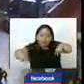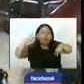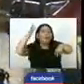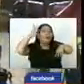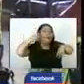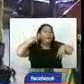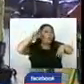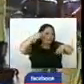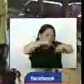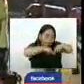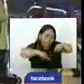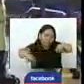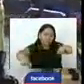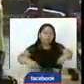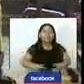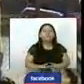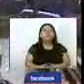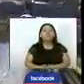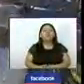línea amarilla.